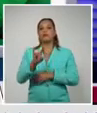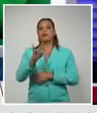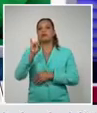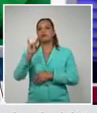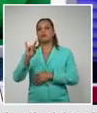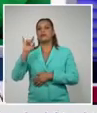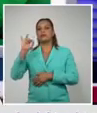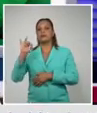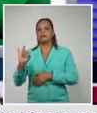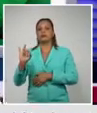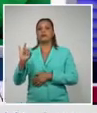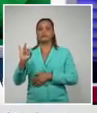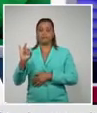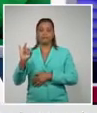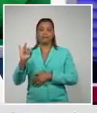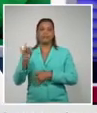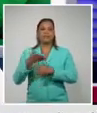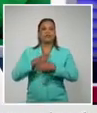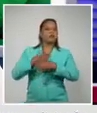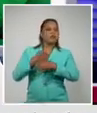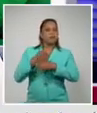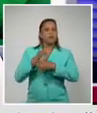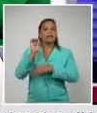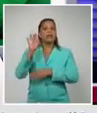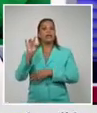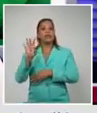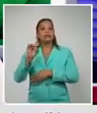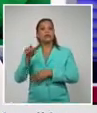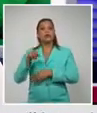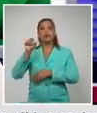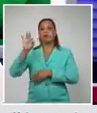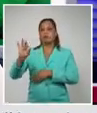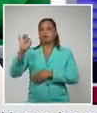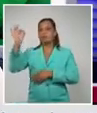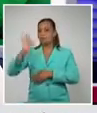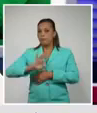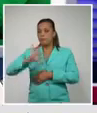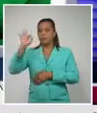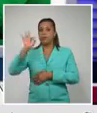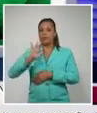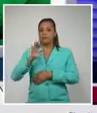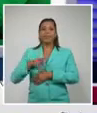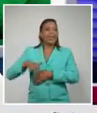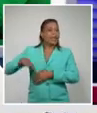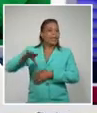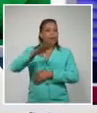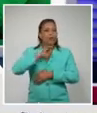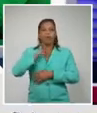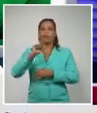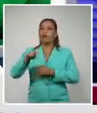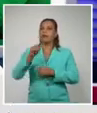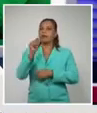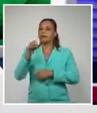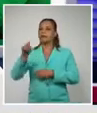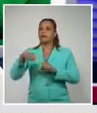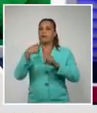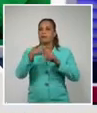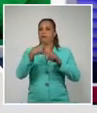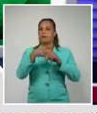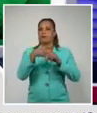10.997, que representan el 15,8% de todos los diagnosticados en este